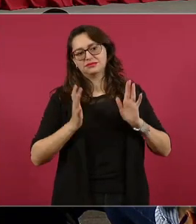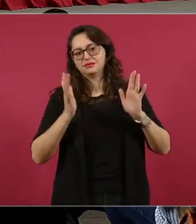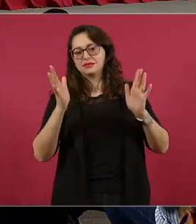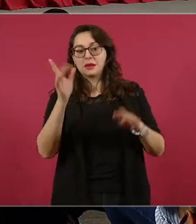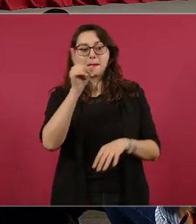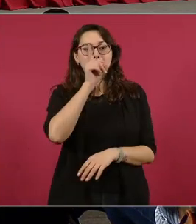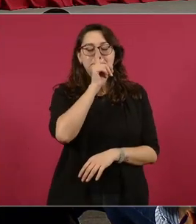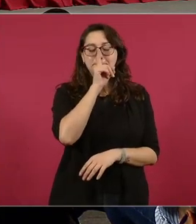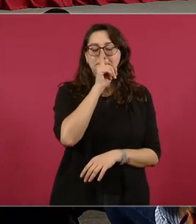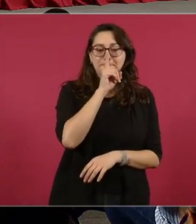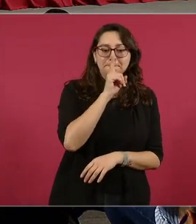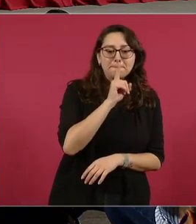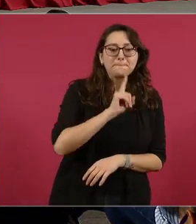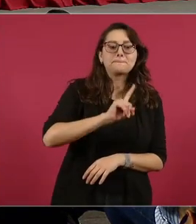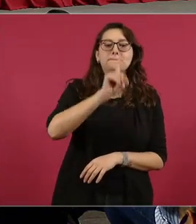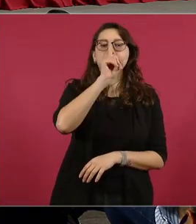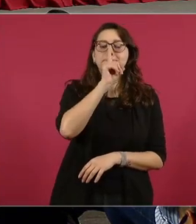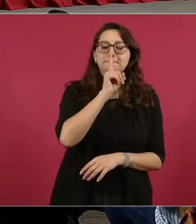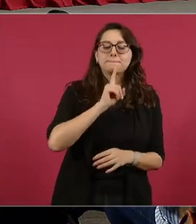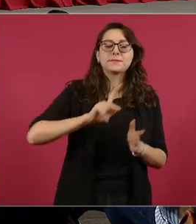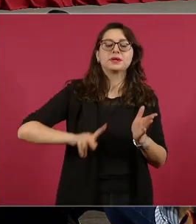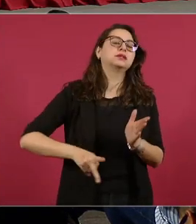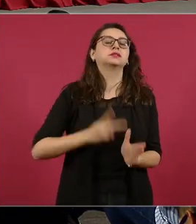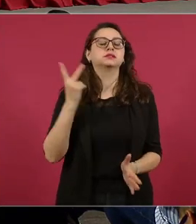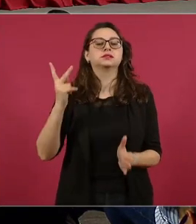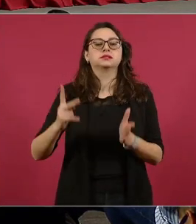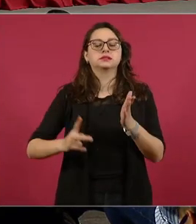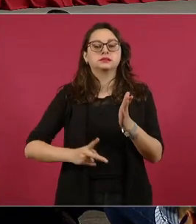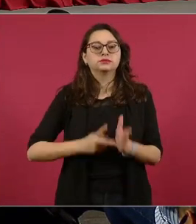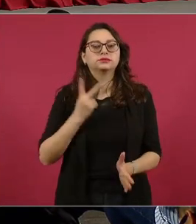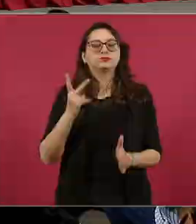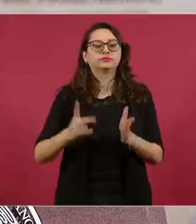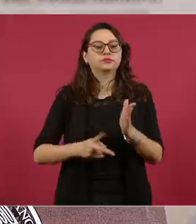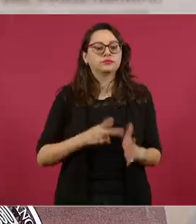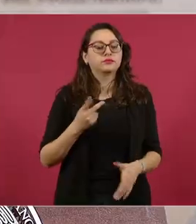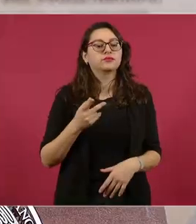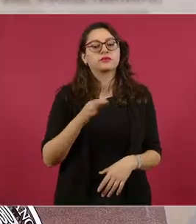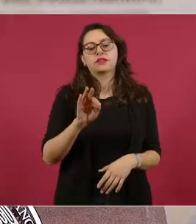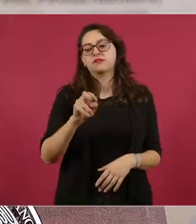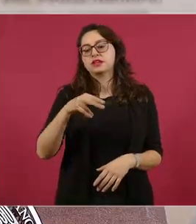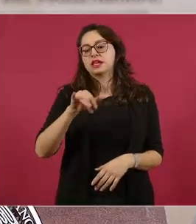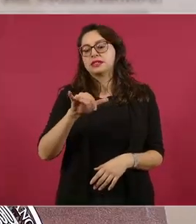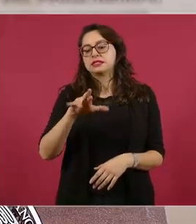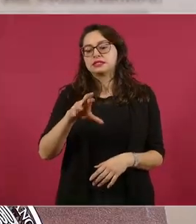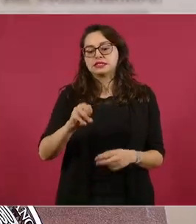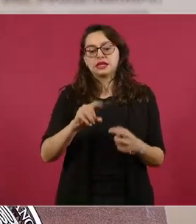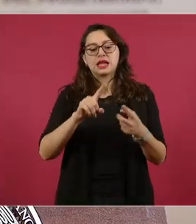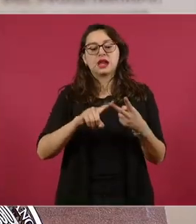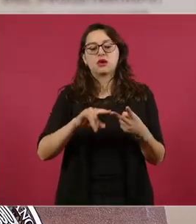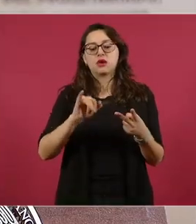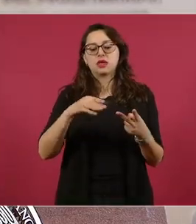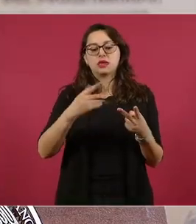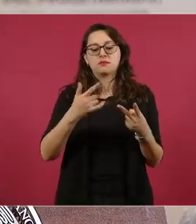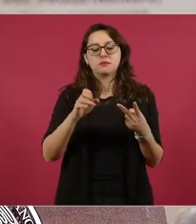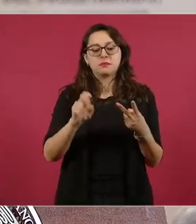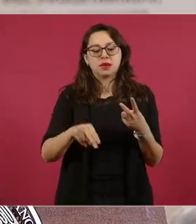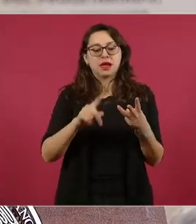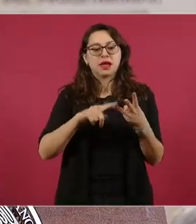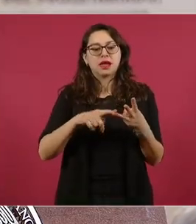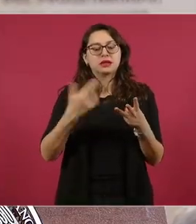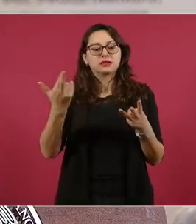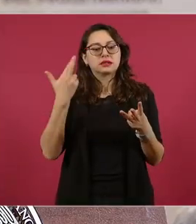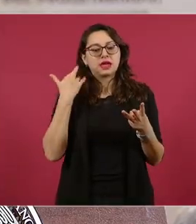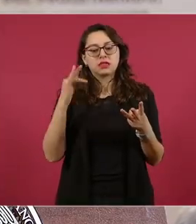que han publicado diversos medios como El Financiero, Milenio, Imagen, El Heraldo, Radio